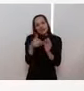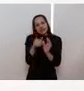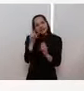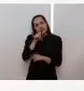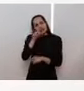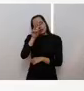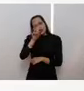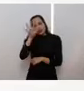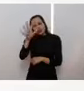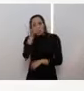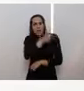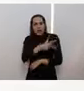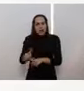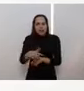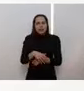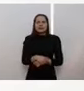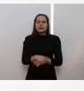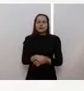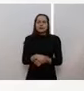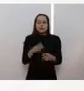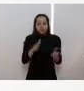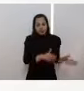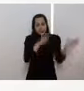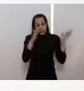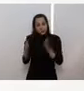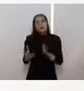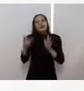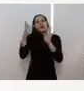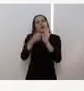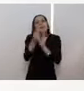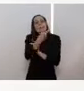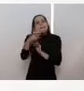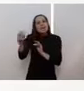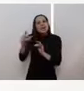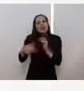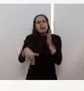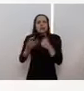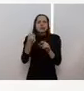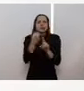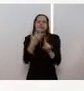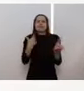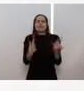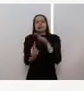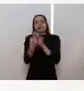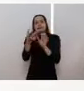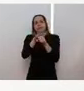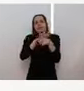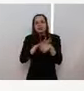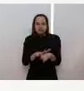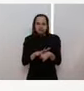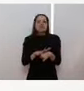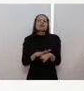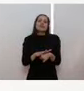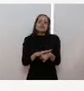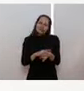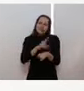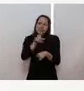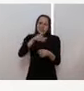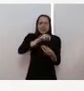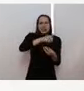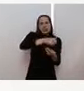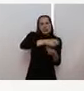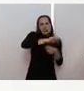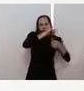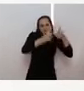de pesos en la vigencia de 2020 y ante el impacto de la coyuntura que como ya los señores subdirectores les han